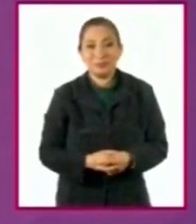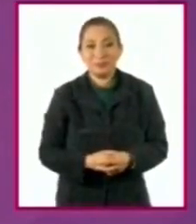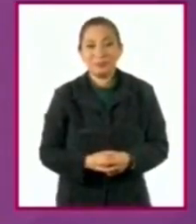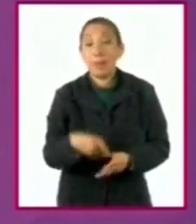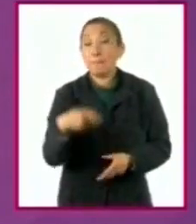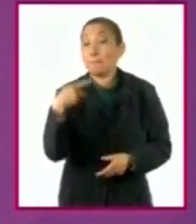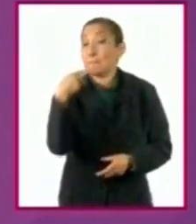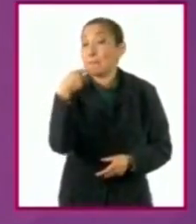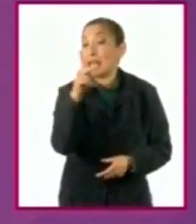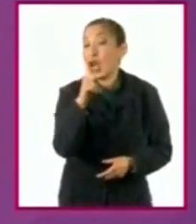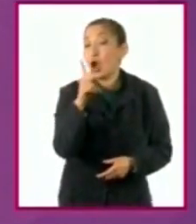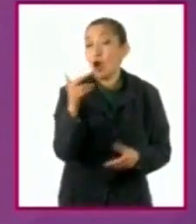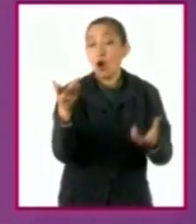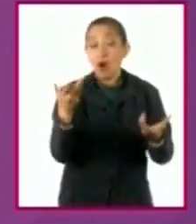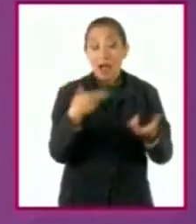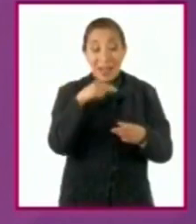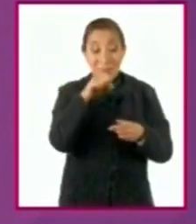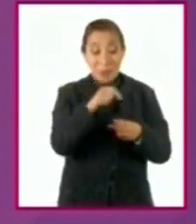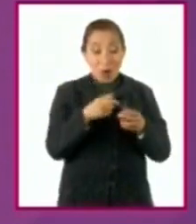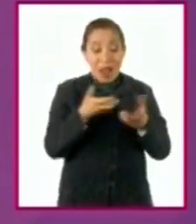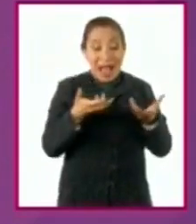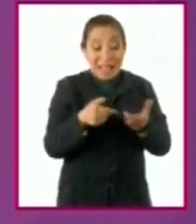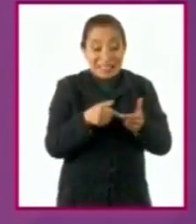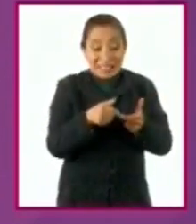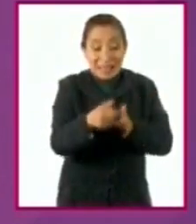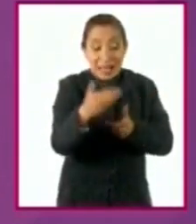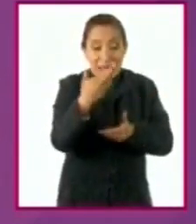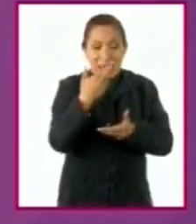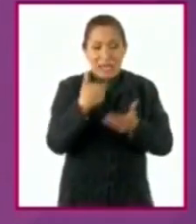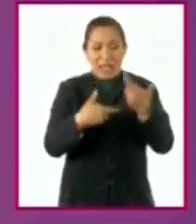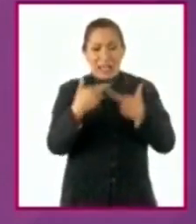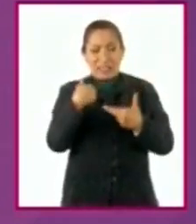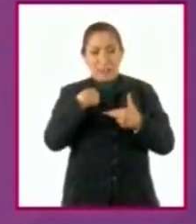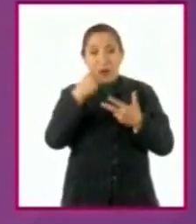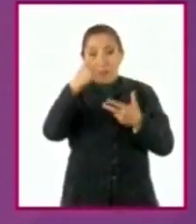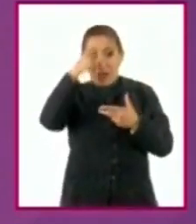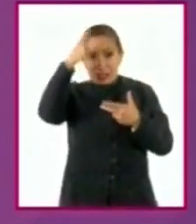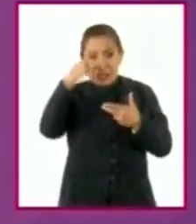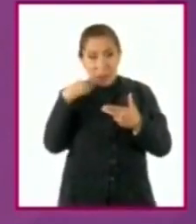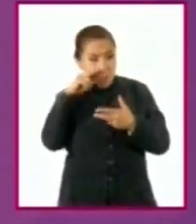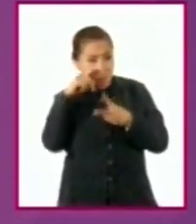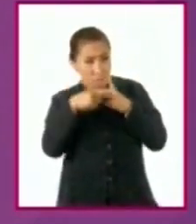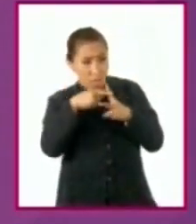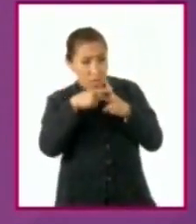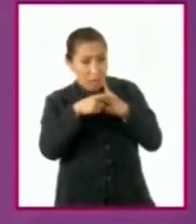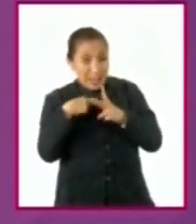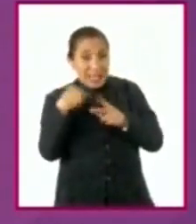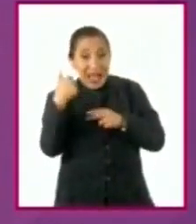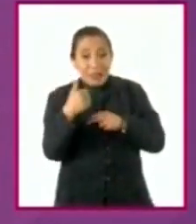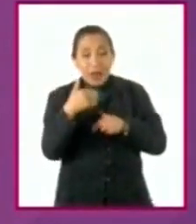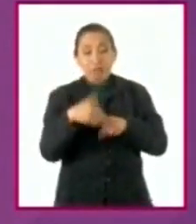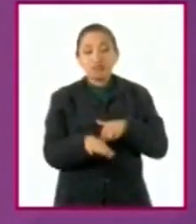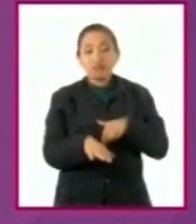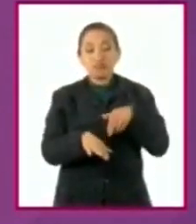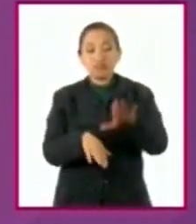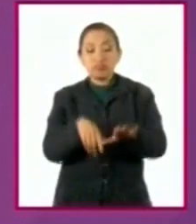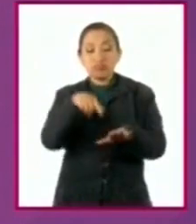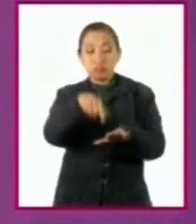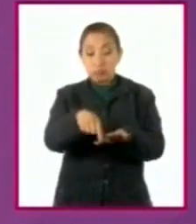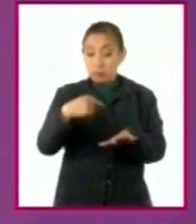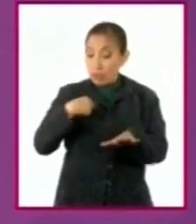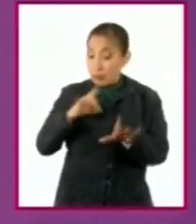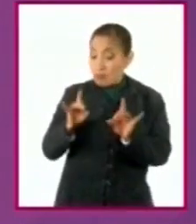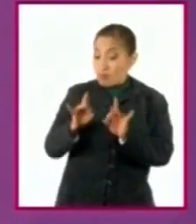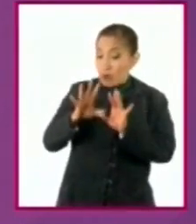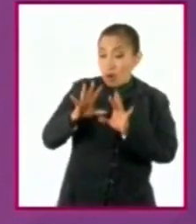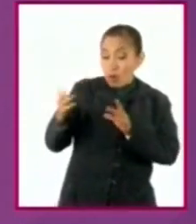Sin embargo, las reacciones del complejísimo mundo humano no son fáciles de medir y cada paso que damos tiene repercusiones